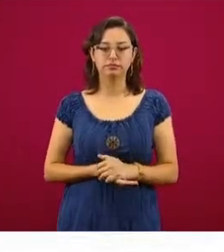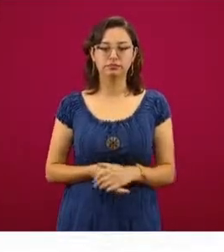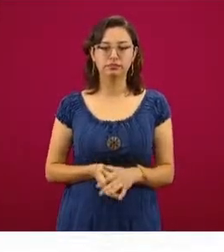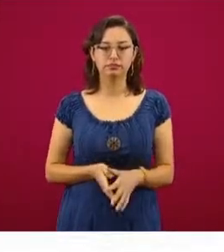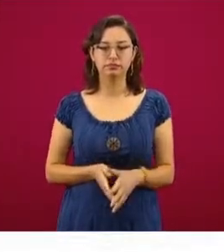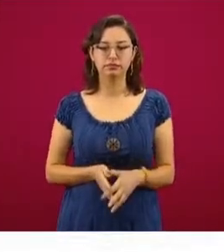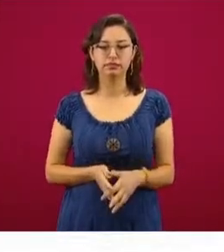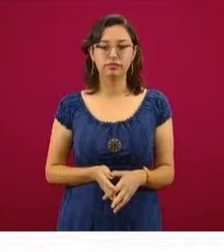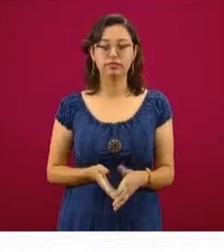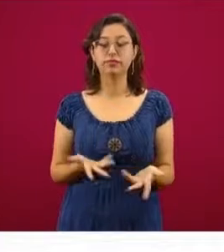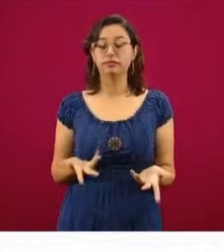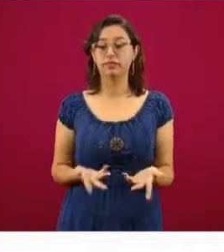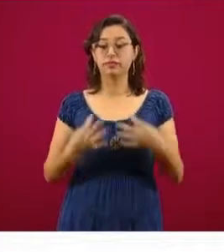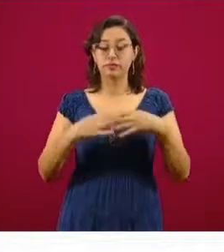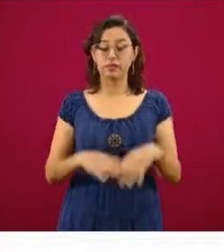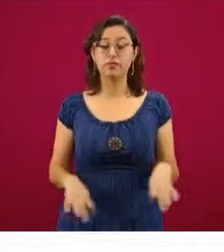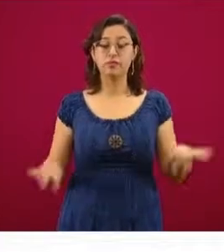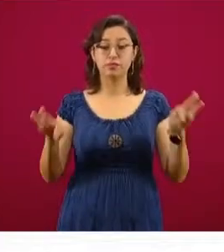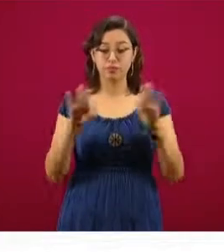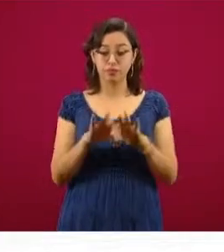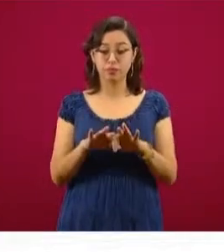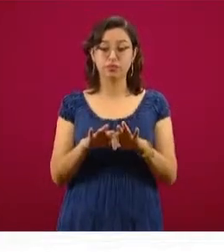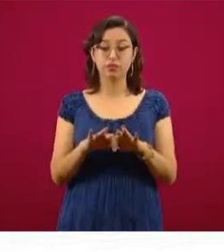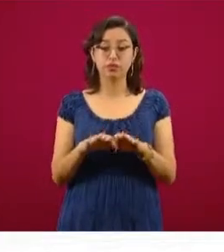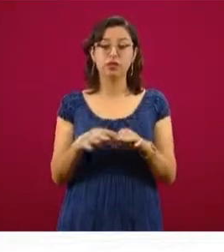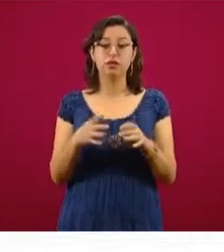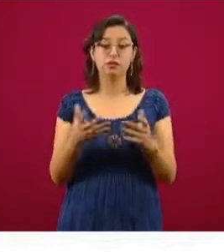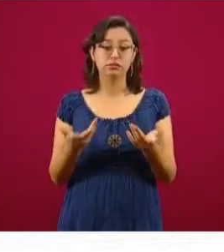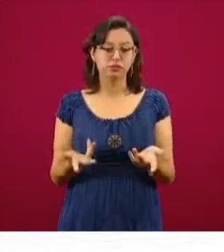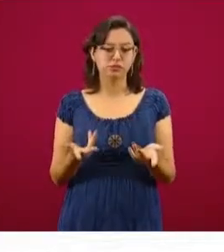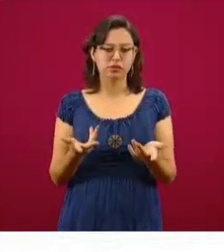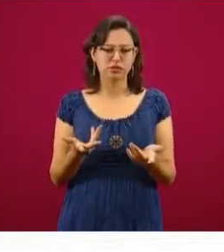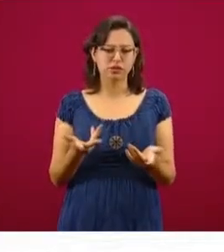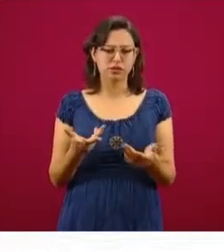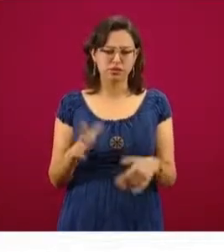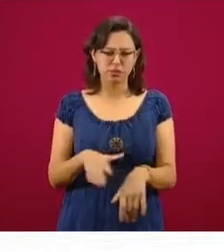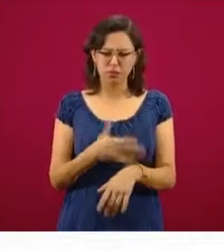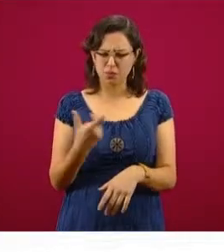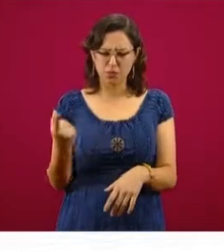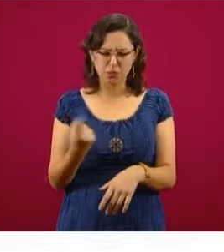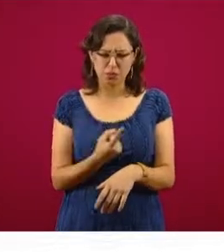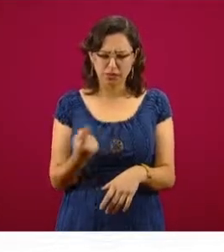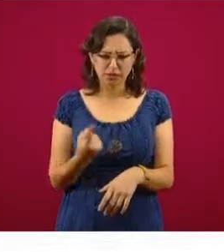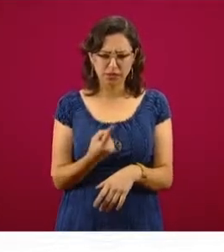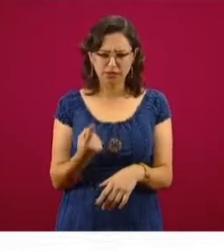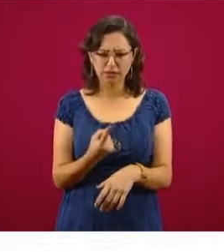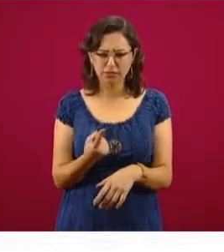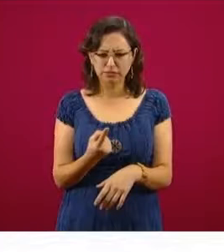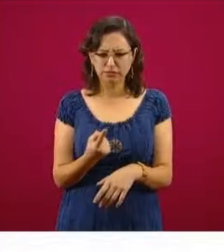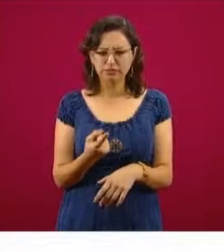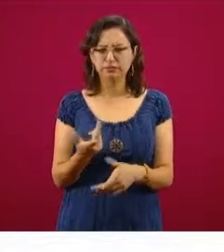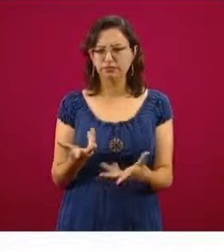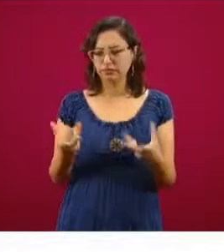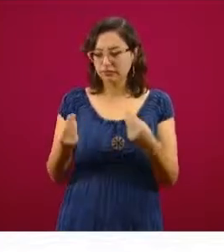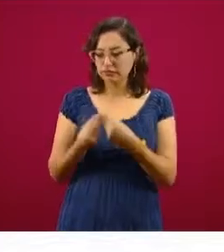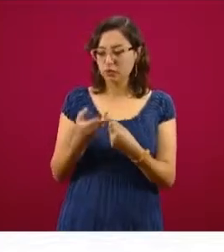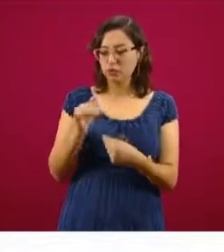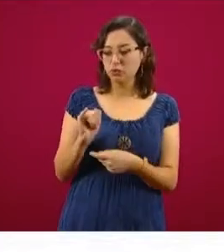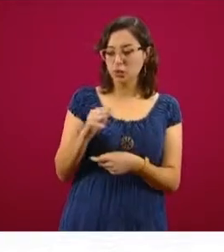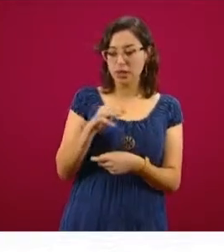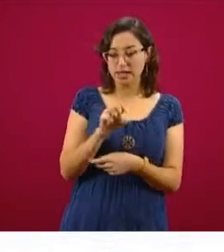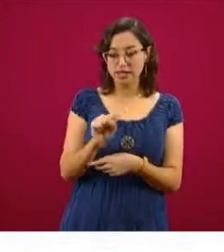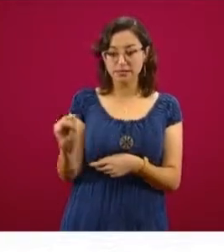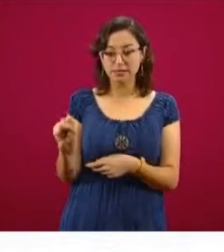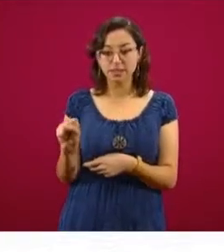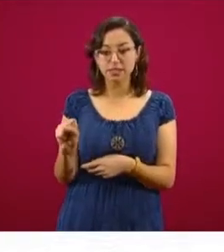Bueno, ¿qué es importante de esto y por qué es importante para lo que estamos planteando en la relación con el IMSS? Es que lo